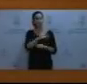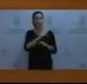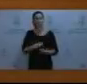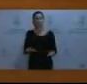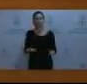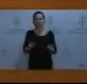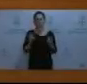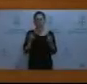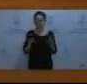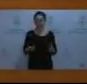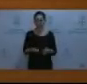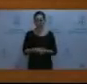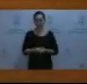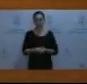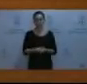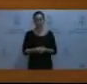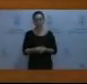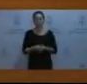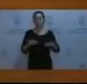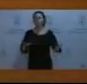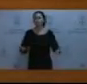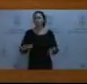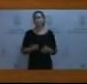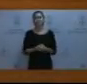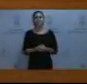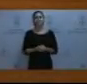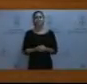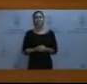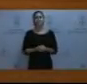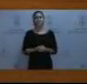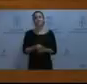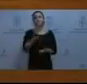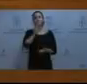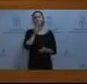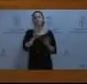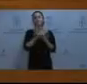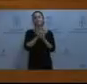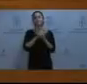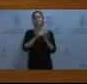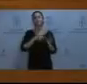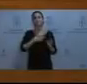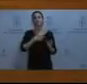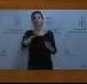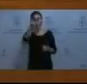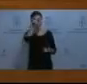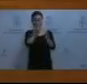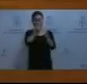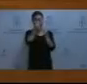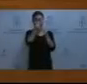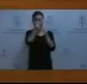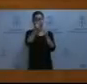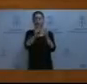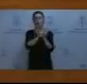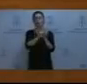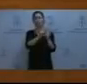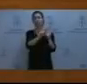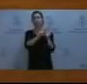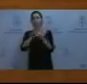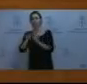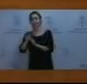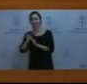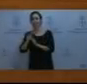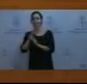ninguna. A este respecto, bueno, la ley que nombré antes el patrimonio, siendo más detallada, en el artículo 63 dice,